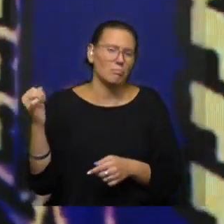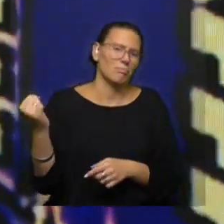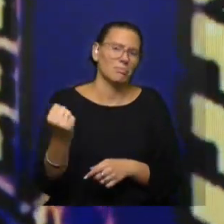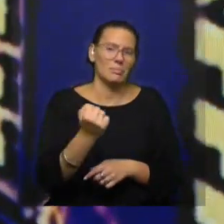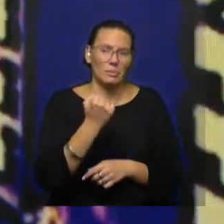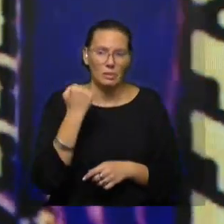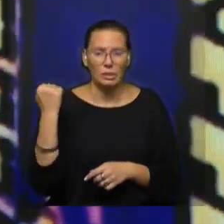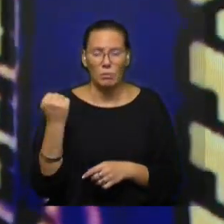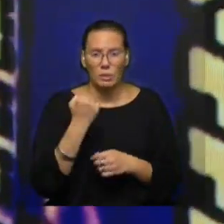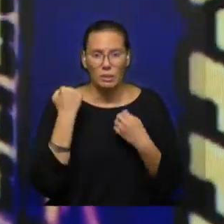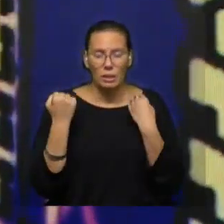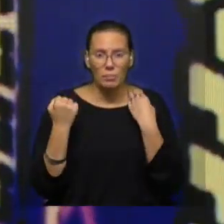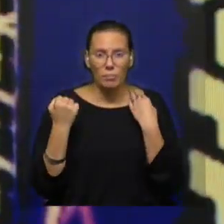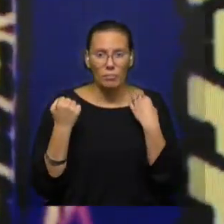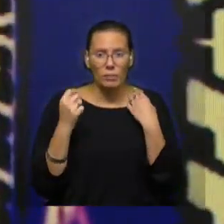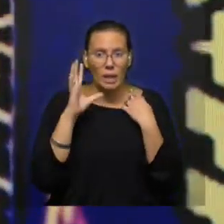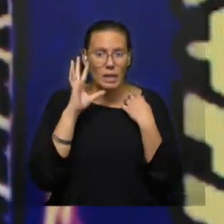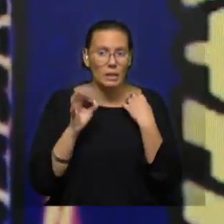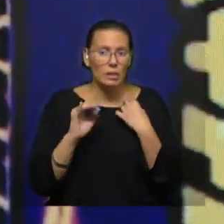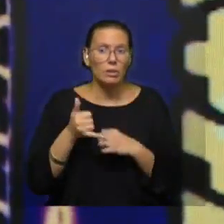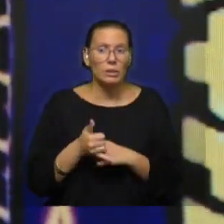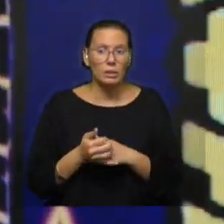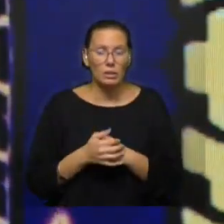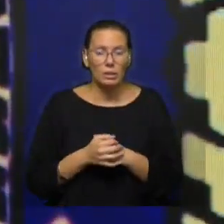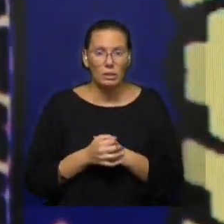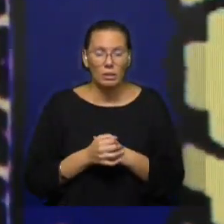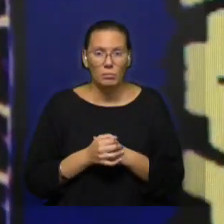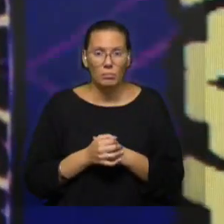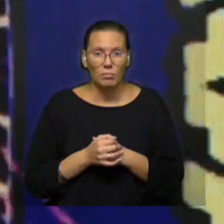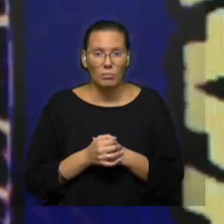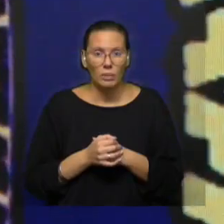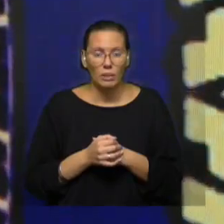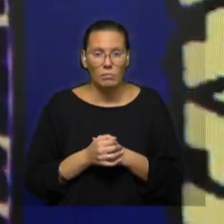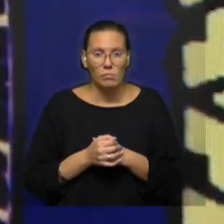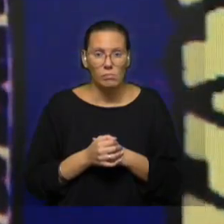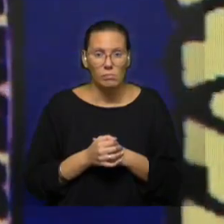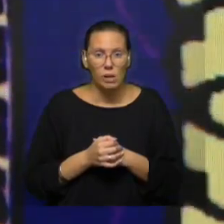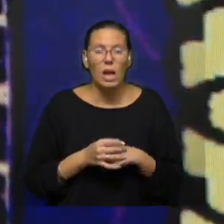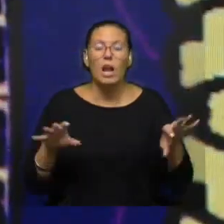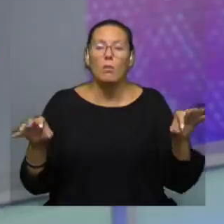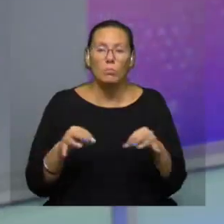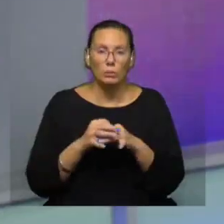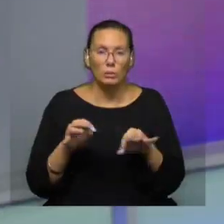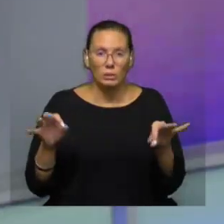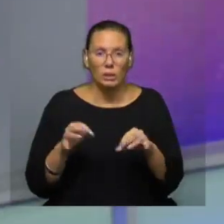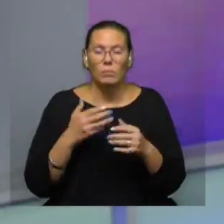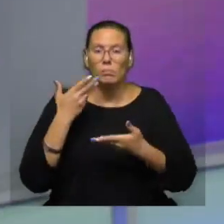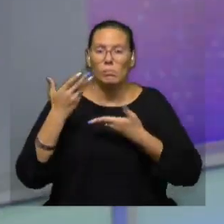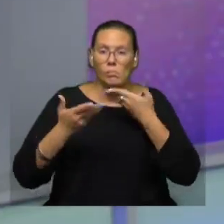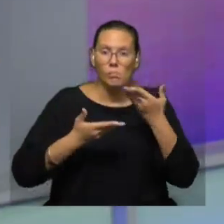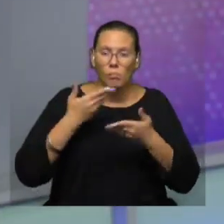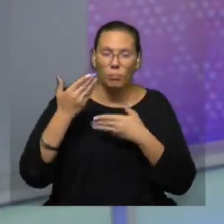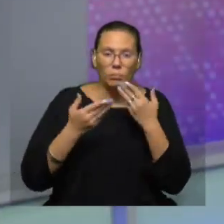fundamental. Y yo creo que sí. Y en lo que tiene que ver en el género musical, sí, la canción